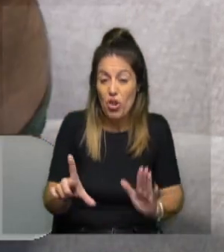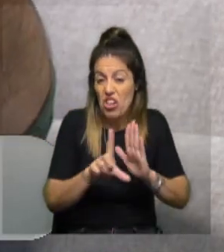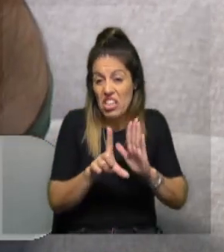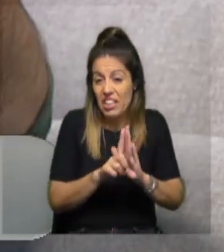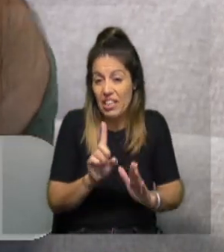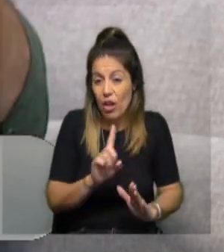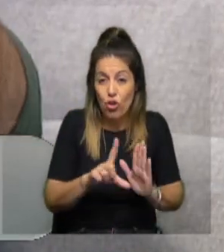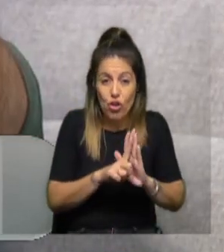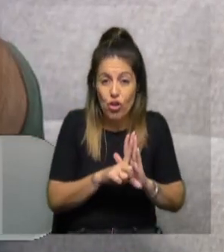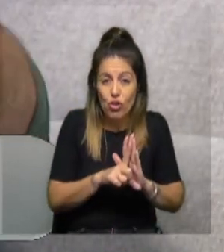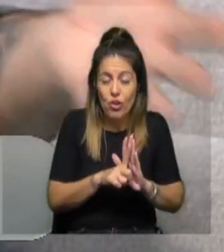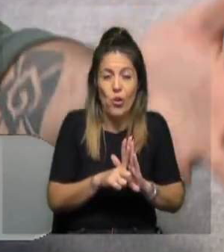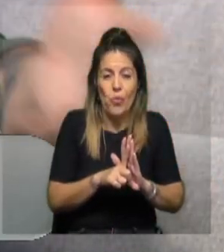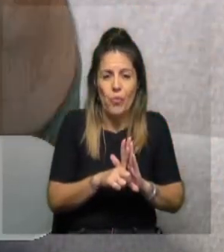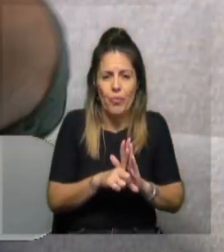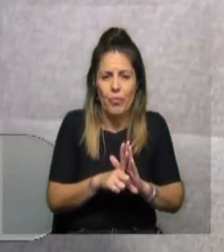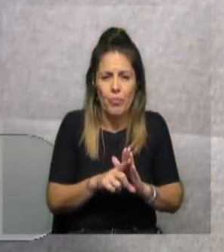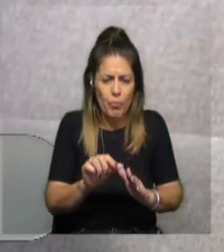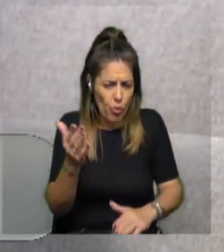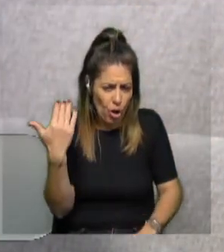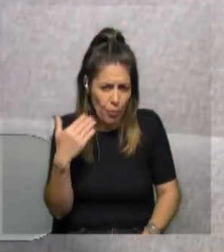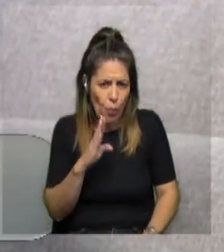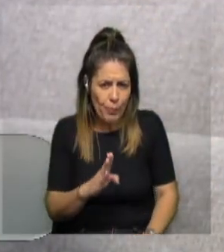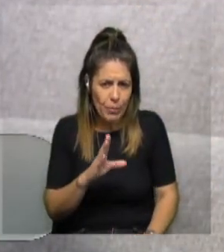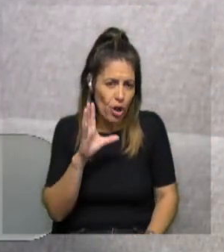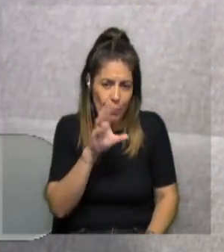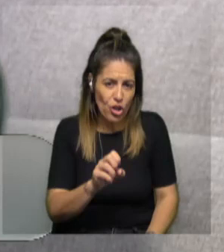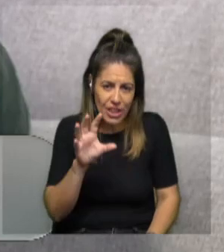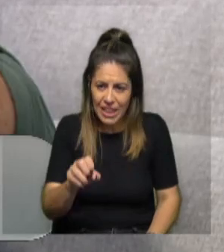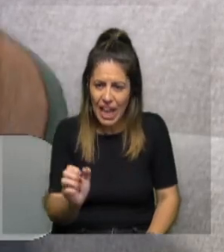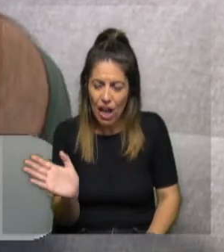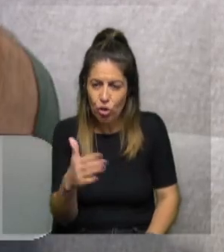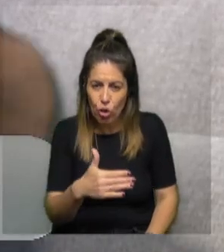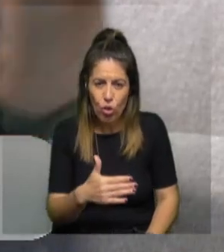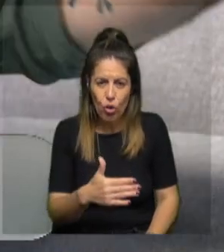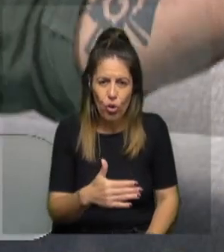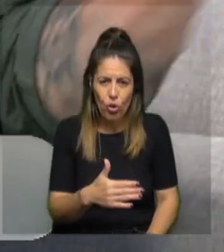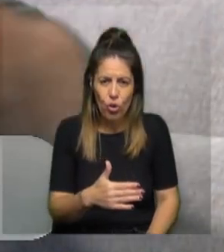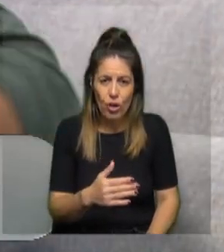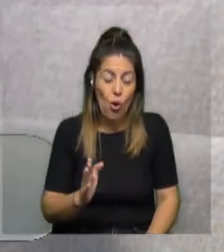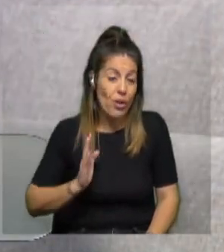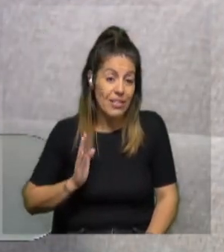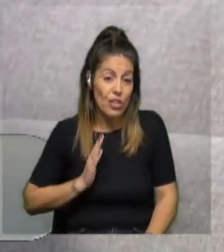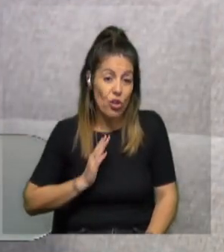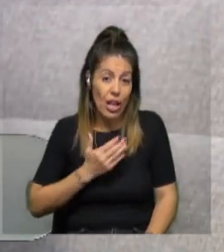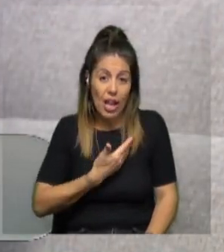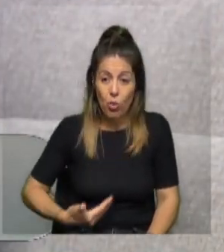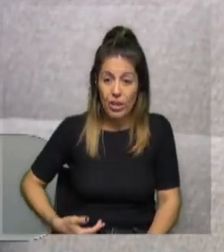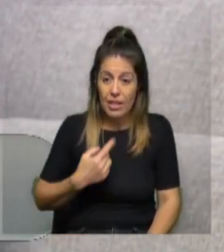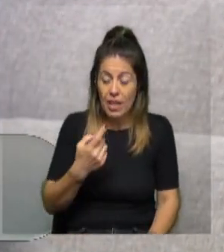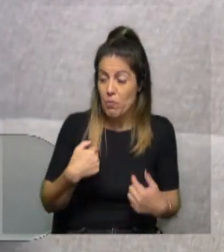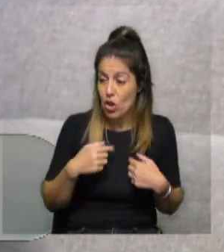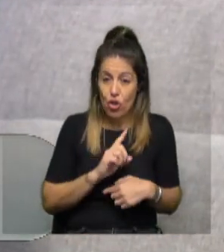es. Pasó hace poco un pitbull que mordía a todo el mundo y era una señora y la señora decía no, mío no es porque